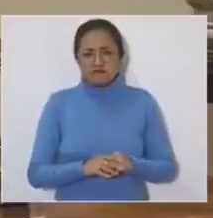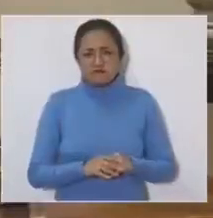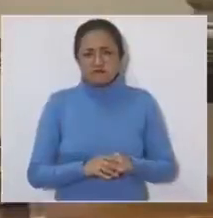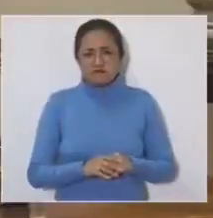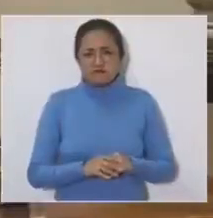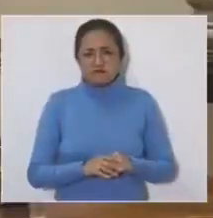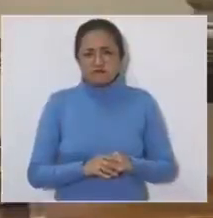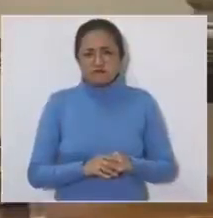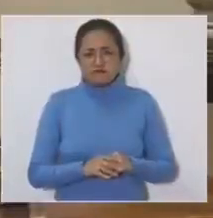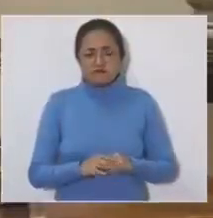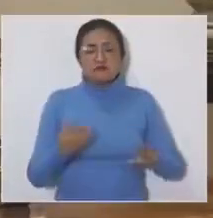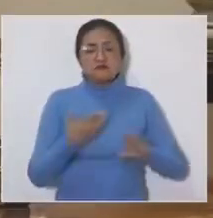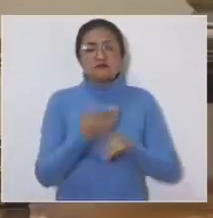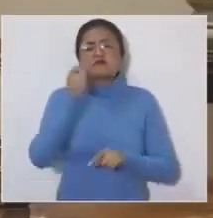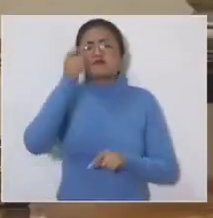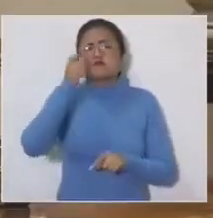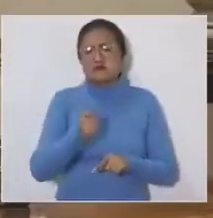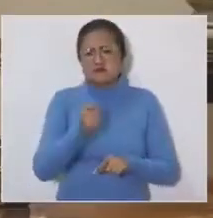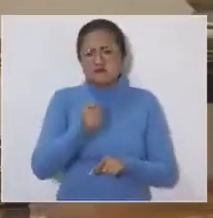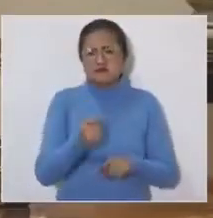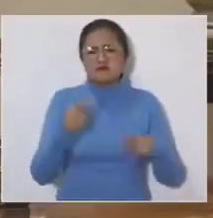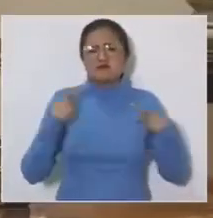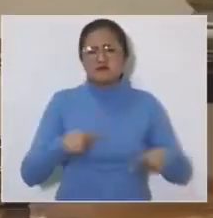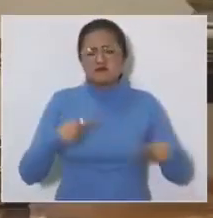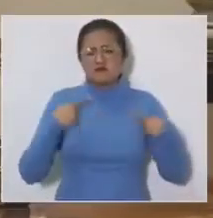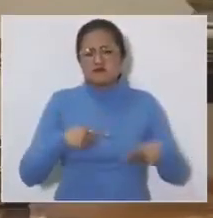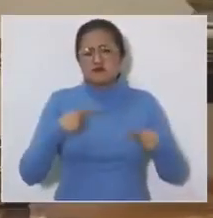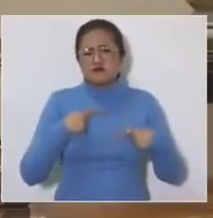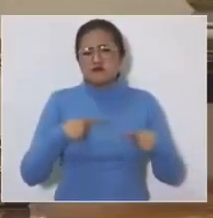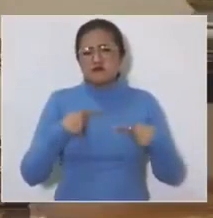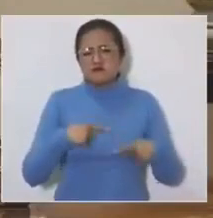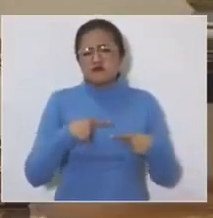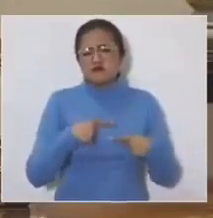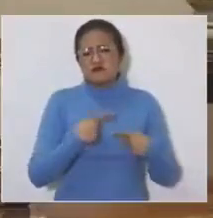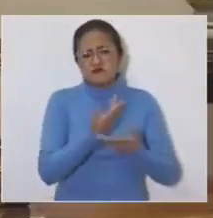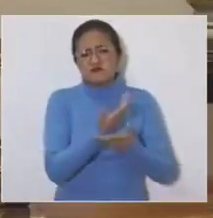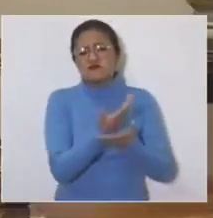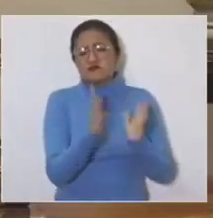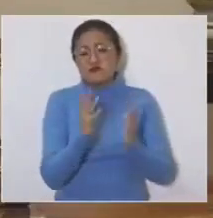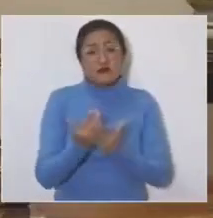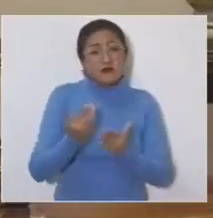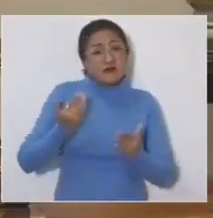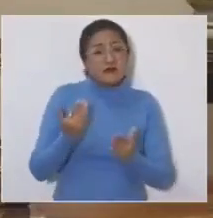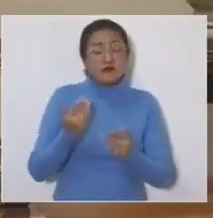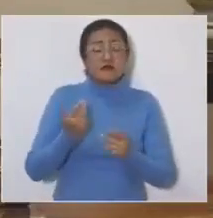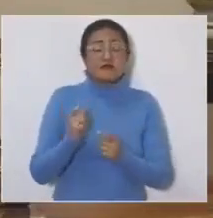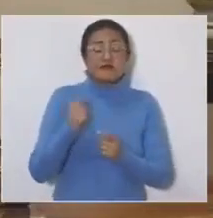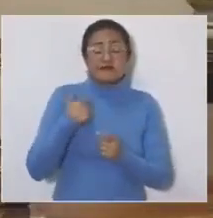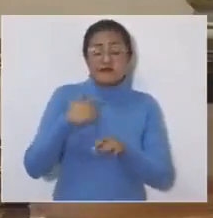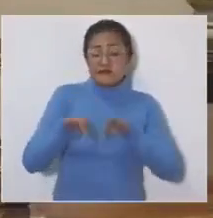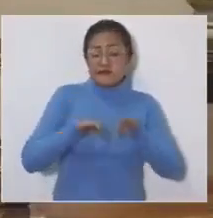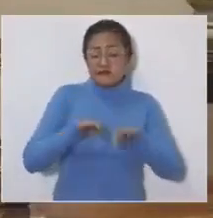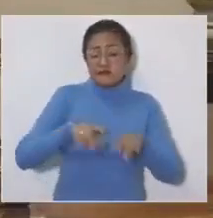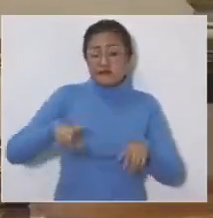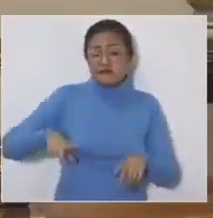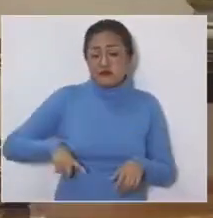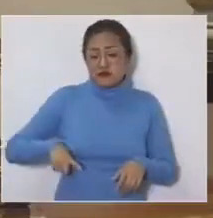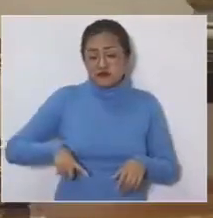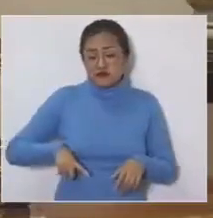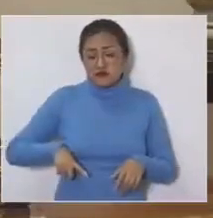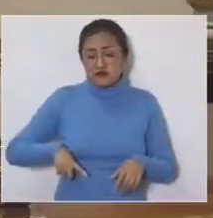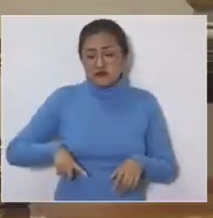en contra de los servidores públicos que participaron en